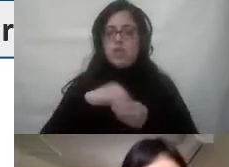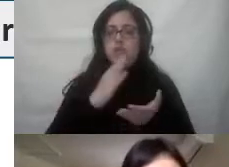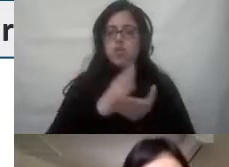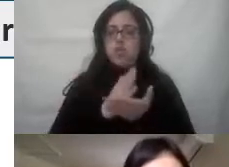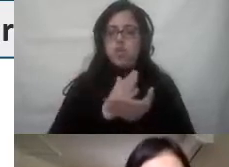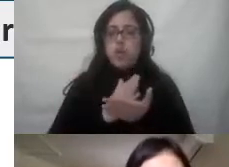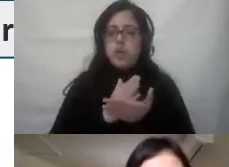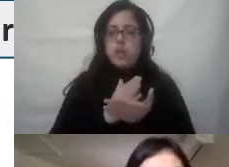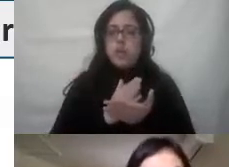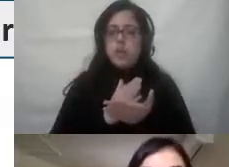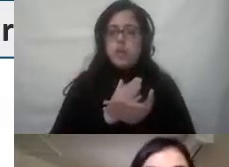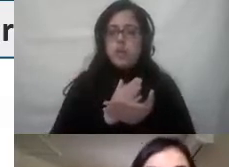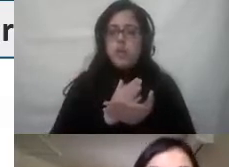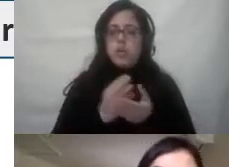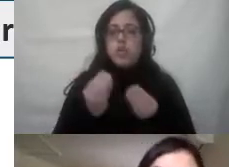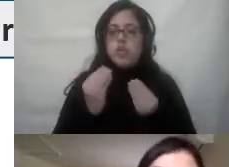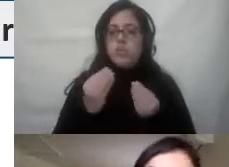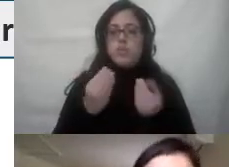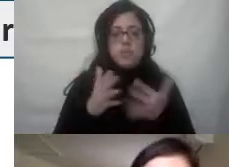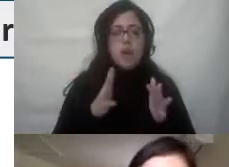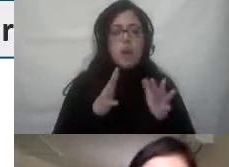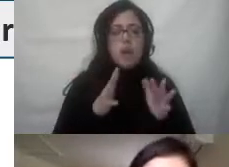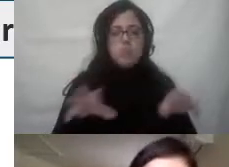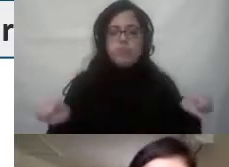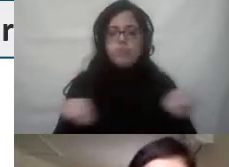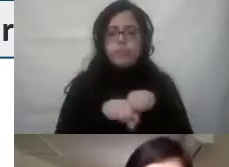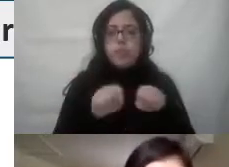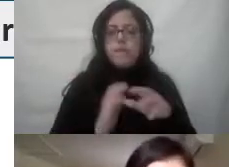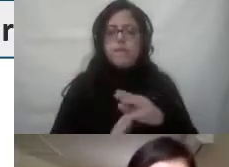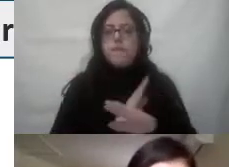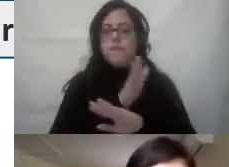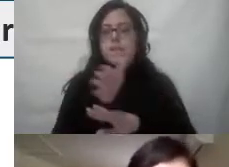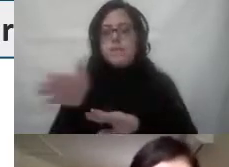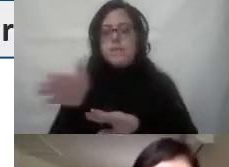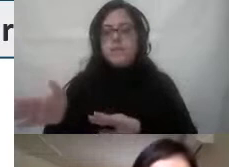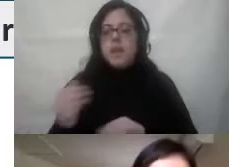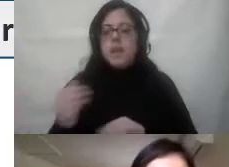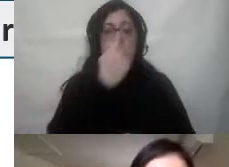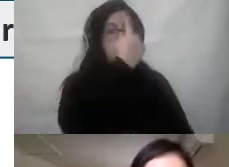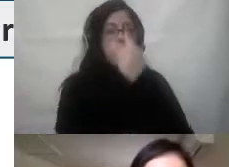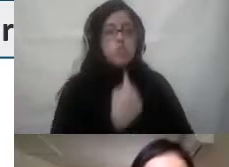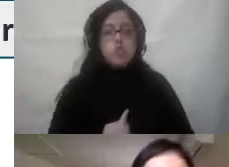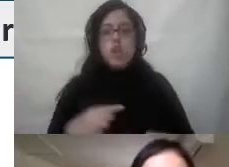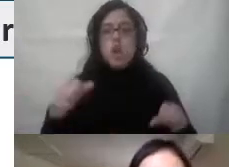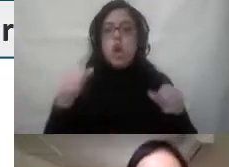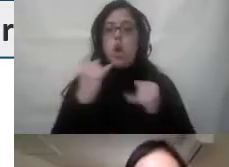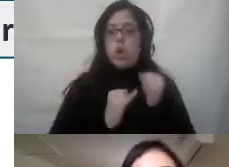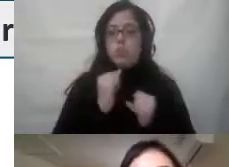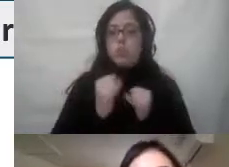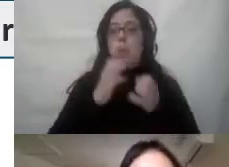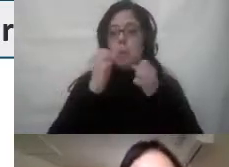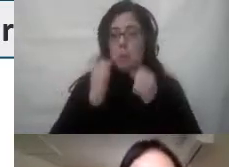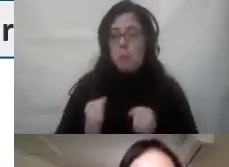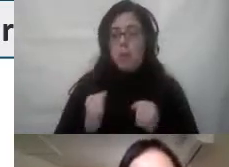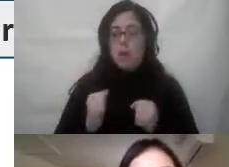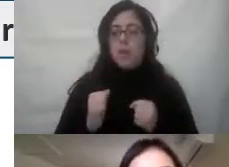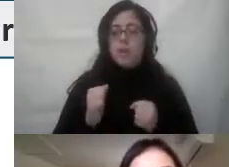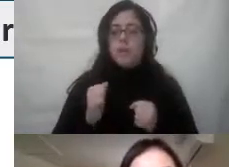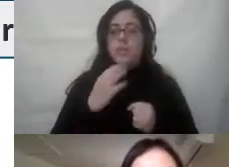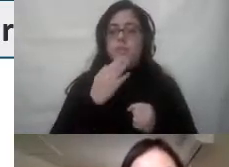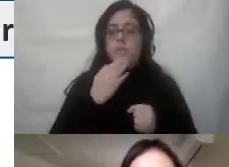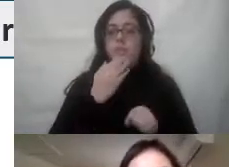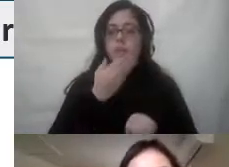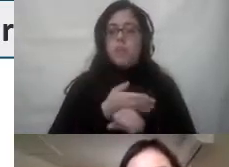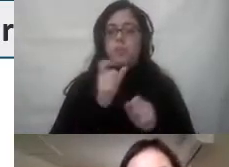con escenarios de alta conectividad, visita al museo con conectividad también se puede hacer hoy, pedir a los estudiantes que